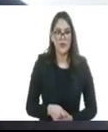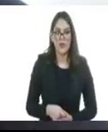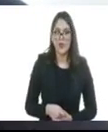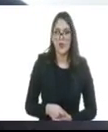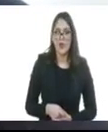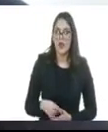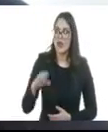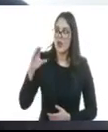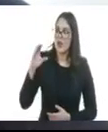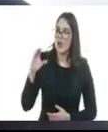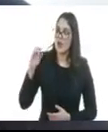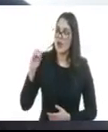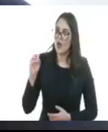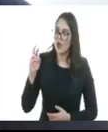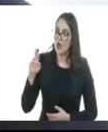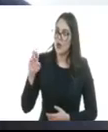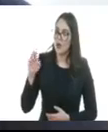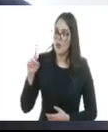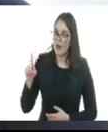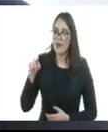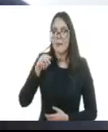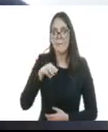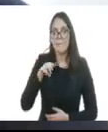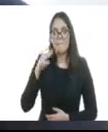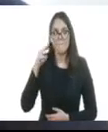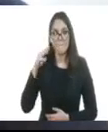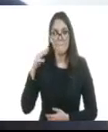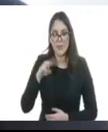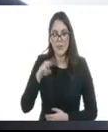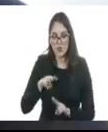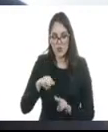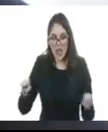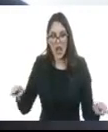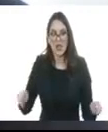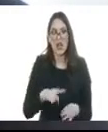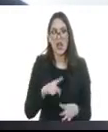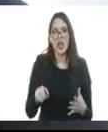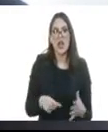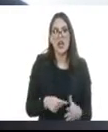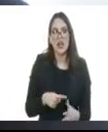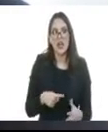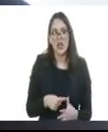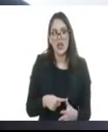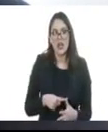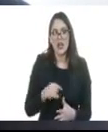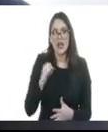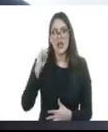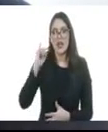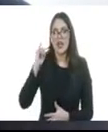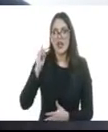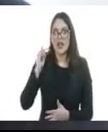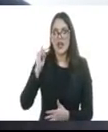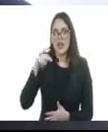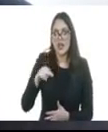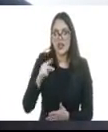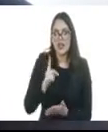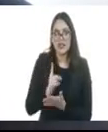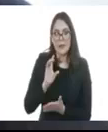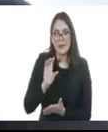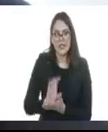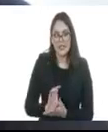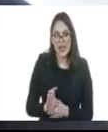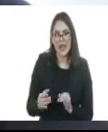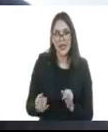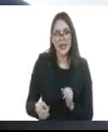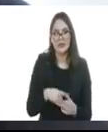la Violencia de Michoacán, el Instituto para las Personas con Discapacidad de la Ciudad de México, Indiscapacidad,